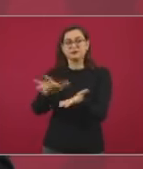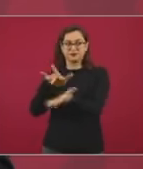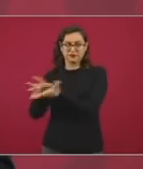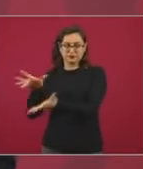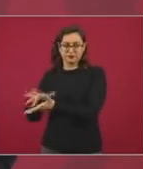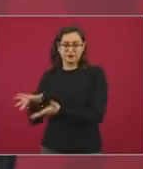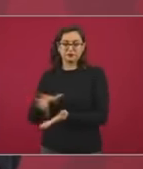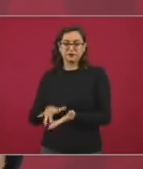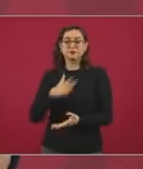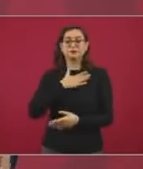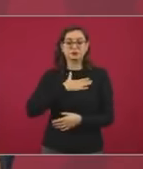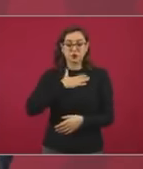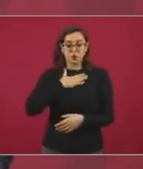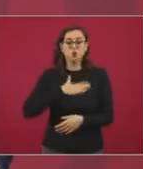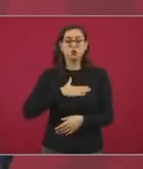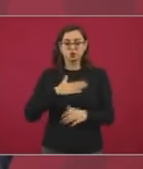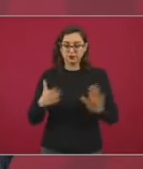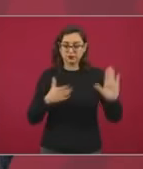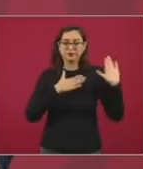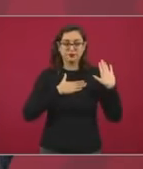que haya justicia.